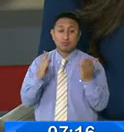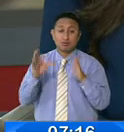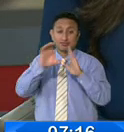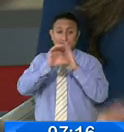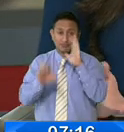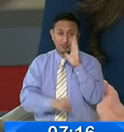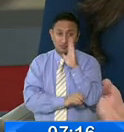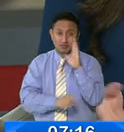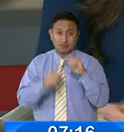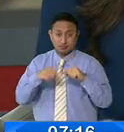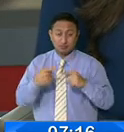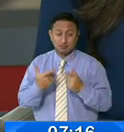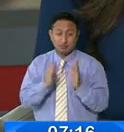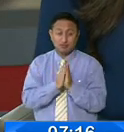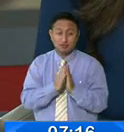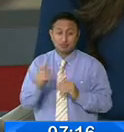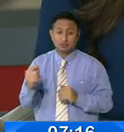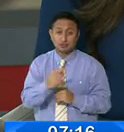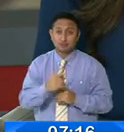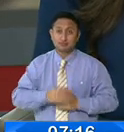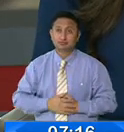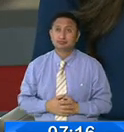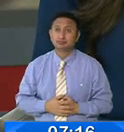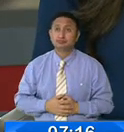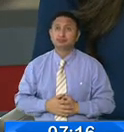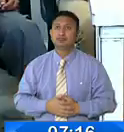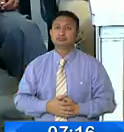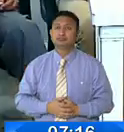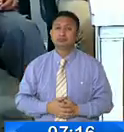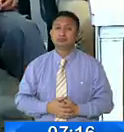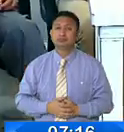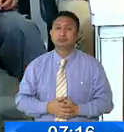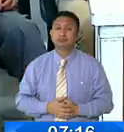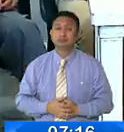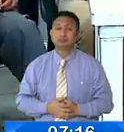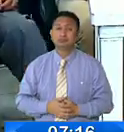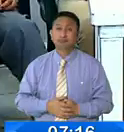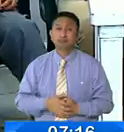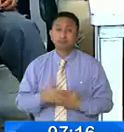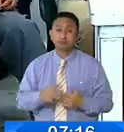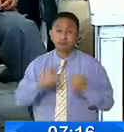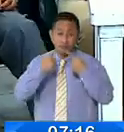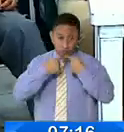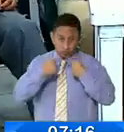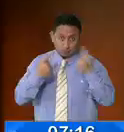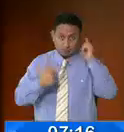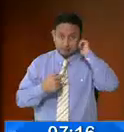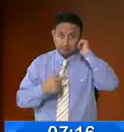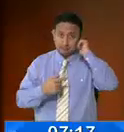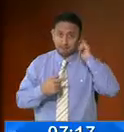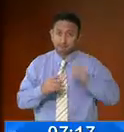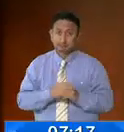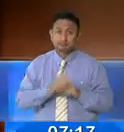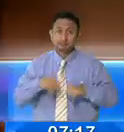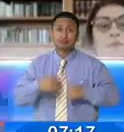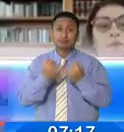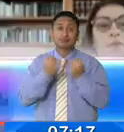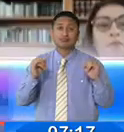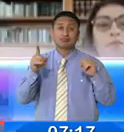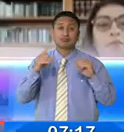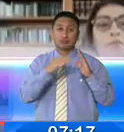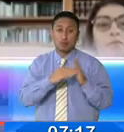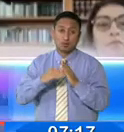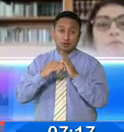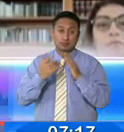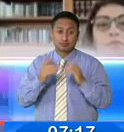que impulsa este colectivo social. A través de un comunicado, los miembros del Comité por la Institucionalización Democrática se excusaban